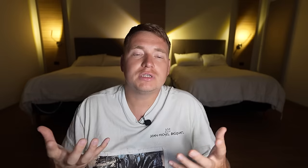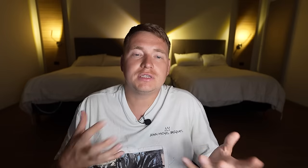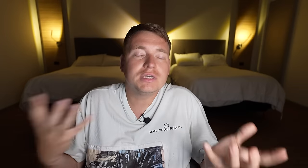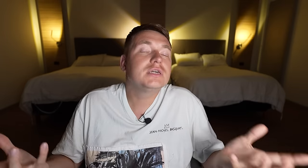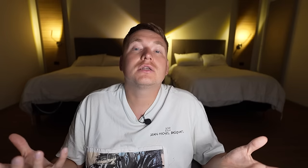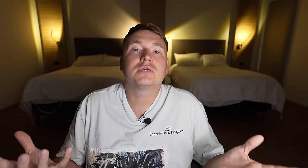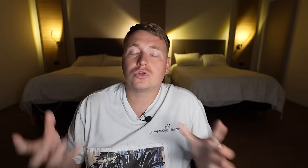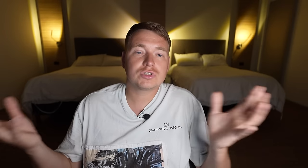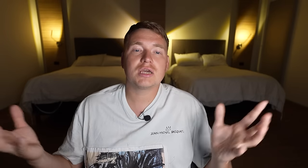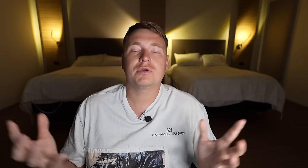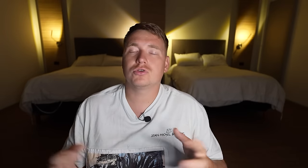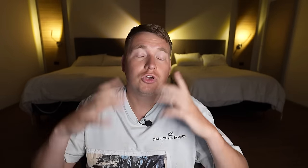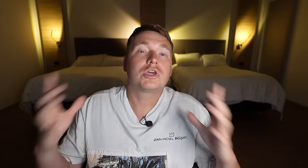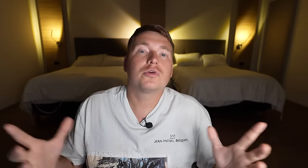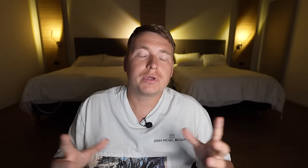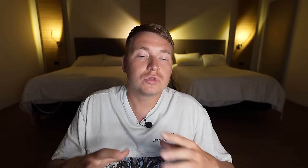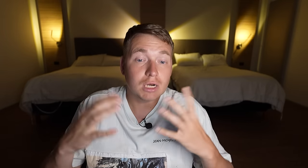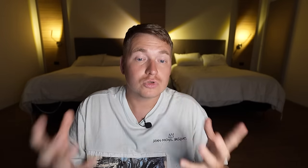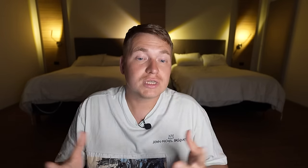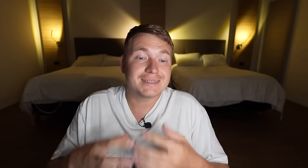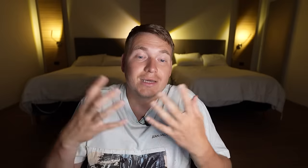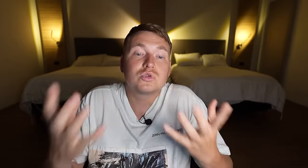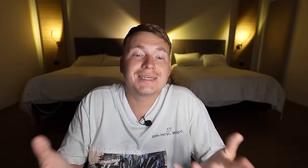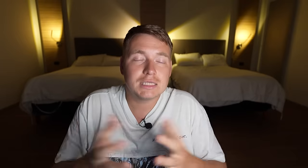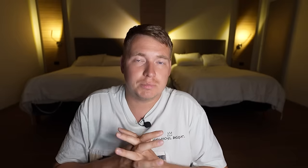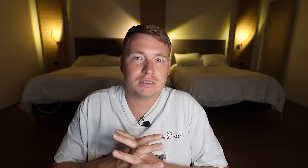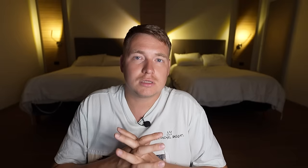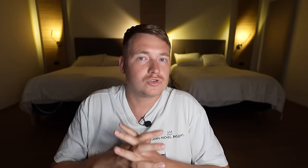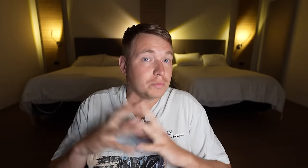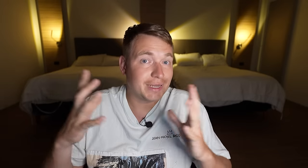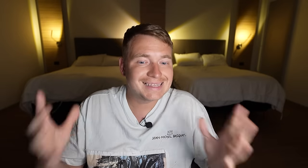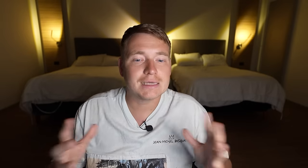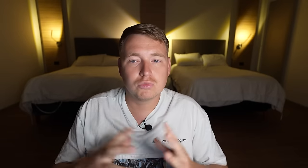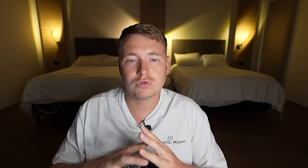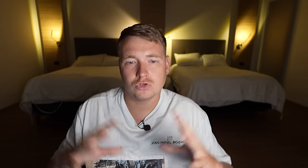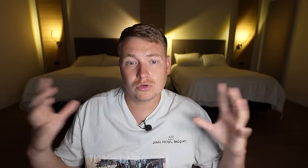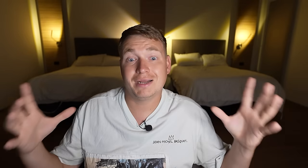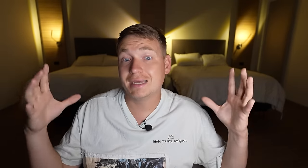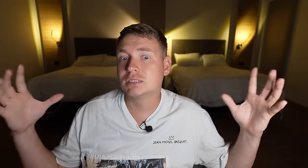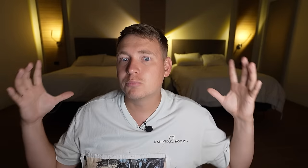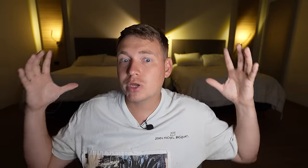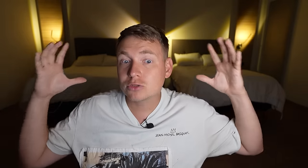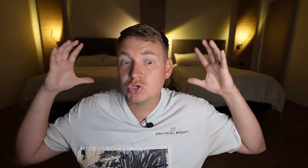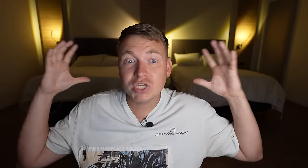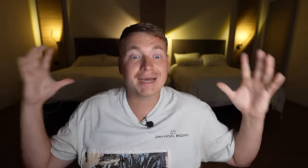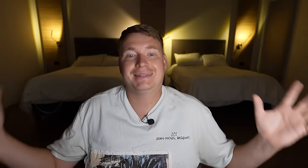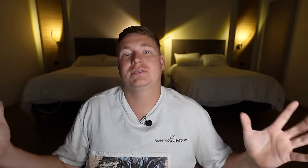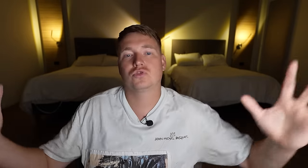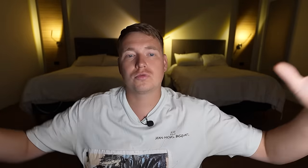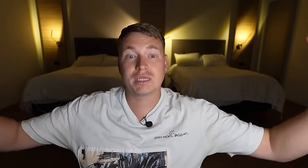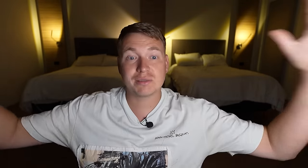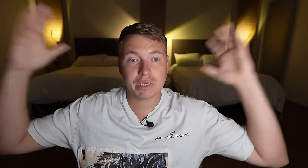que puede seguir yo no sé amigos yo quiero preguntar aedes que ustedes pian sobre este Bun sobre este proyecto